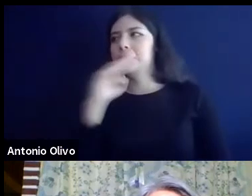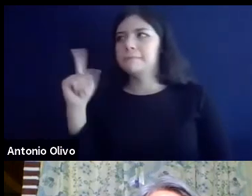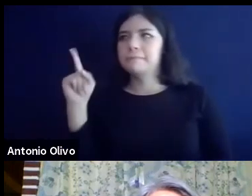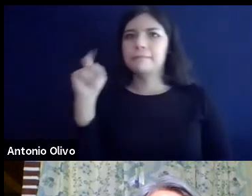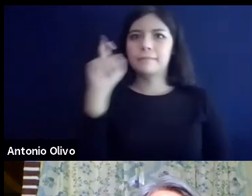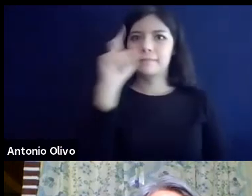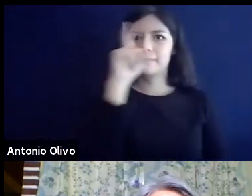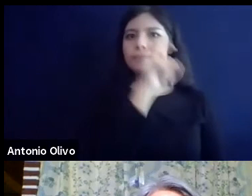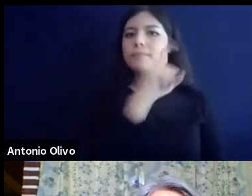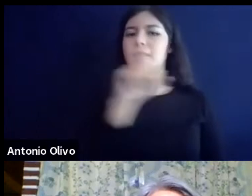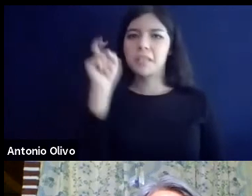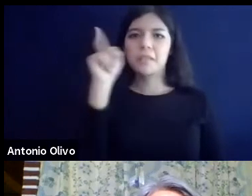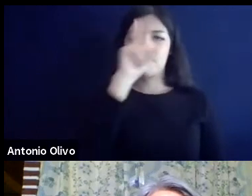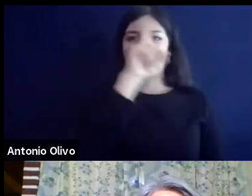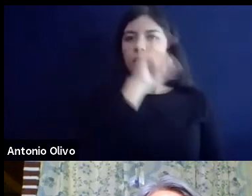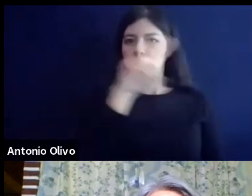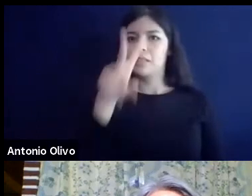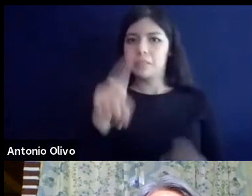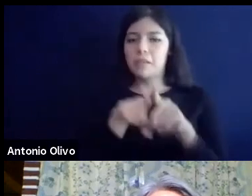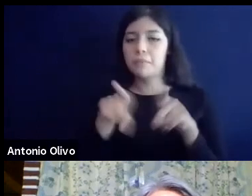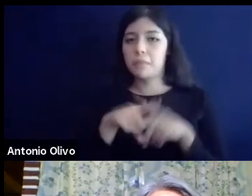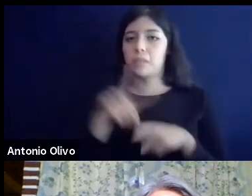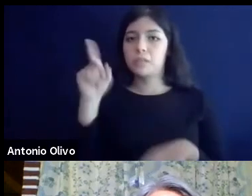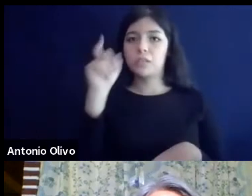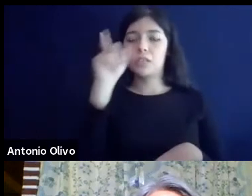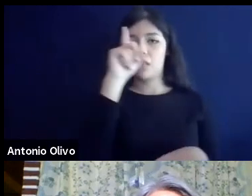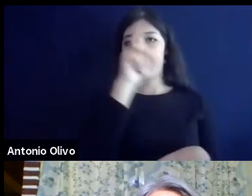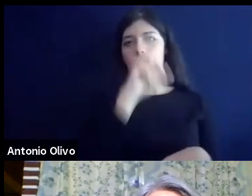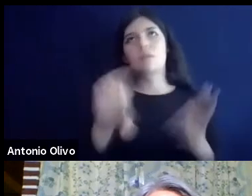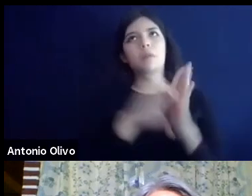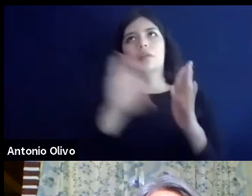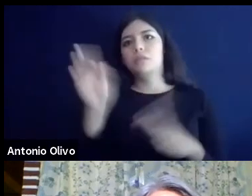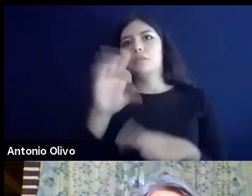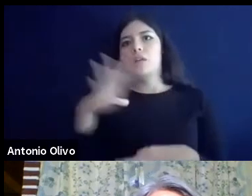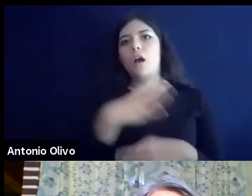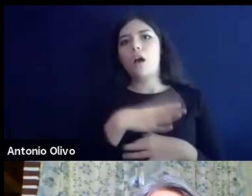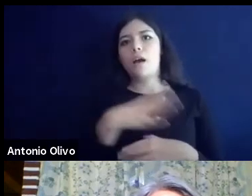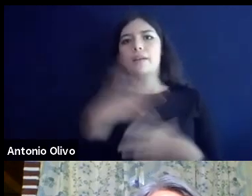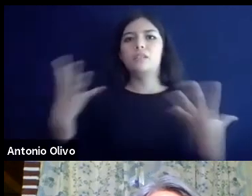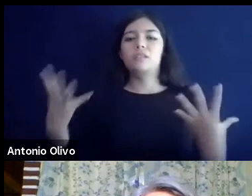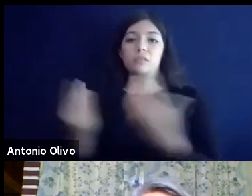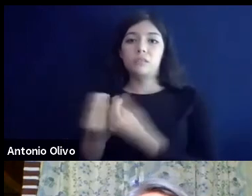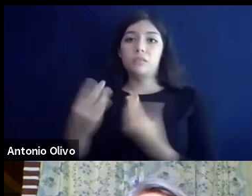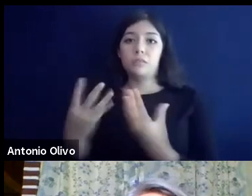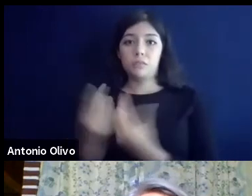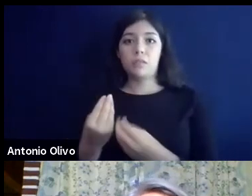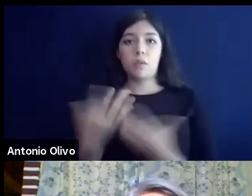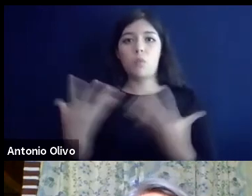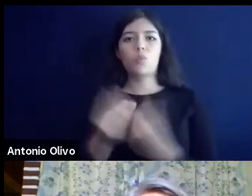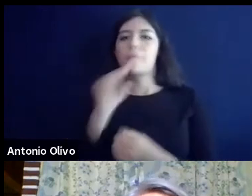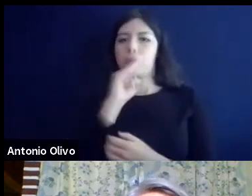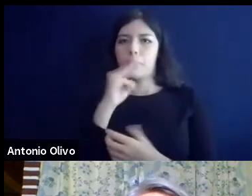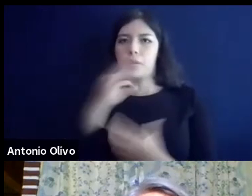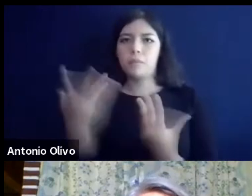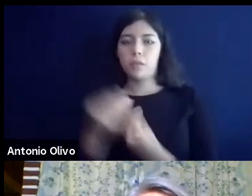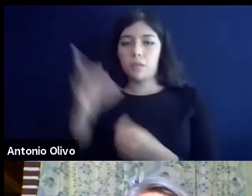o algo, pues a veces también a ella le tocaba esa parte de discriminación. El director de la secundaria